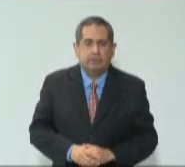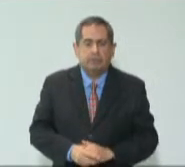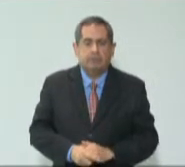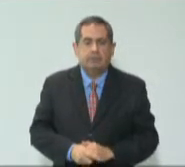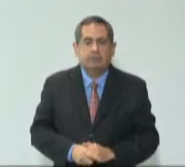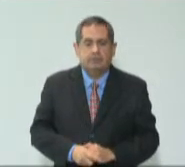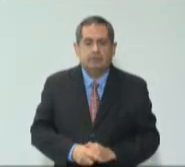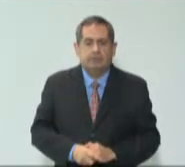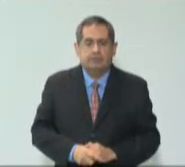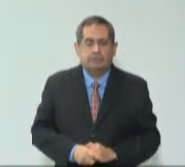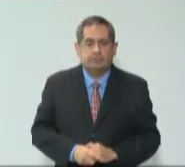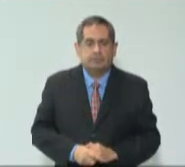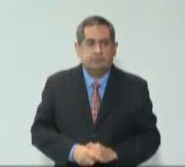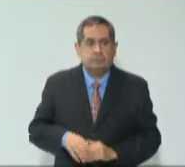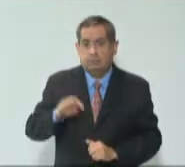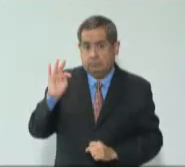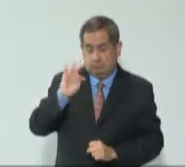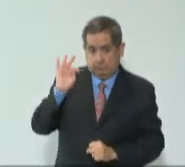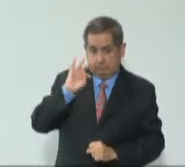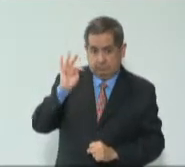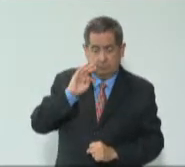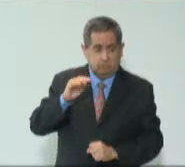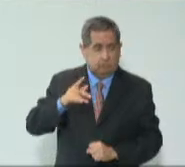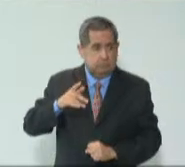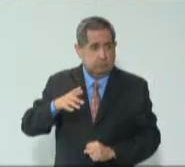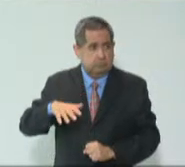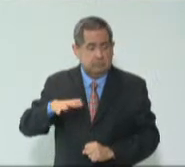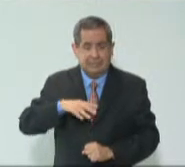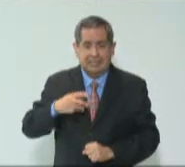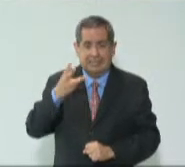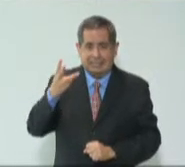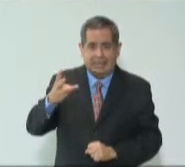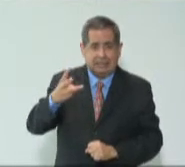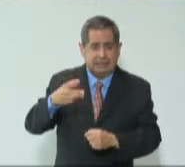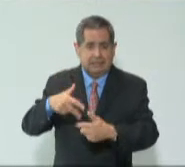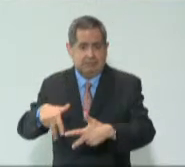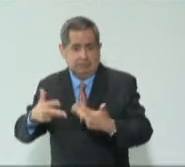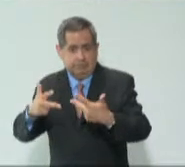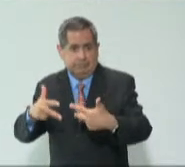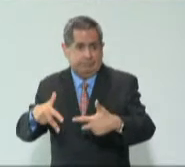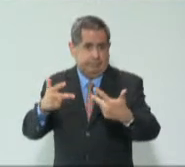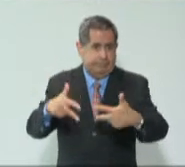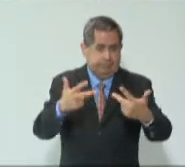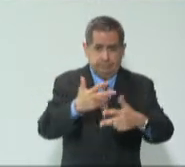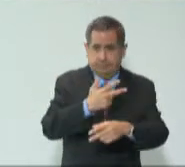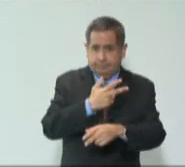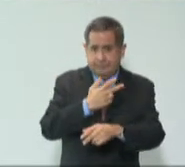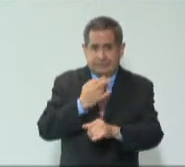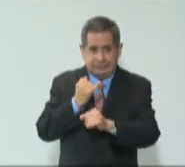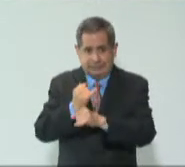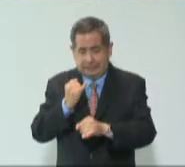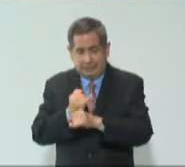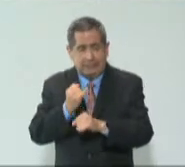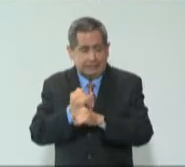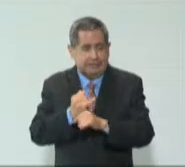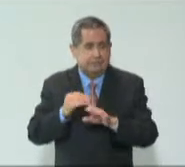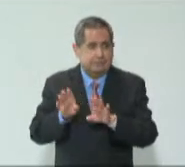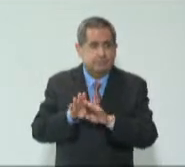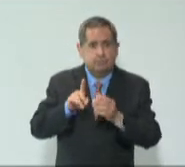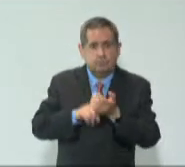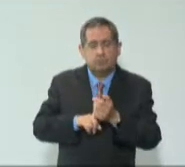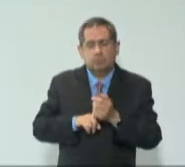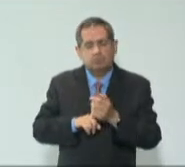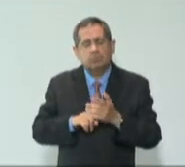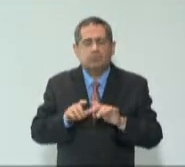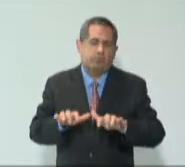respuestas posiblemente como tenemos a tres panelistas que estamos eh trabajando de manera a